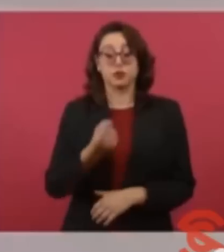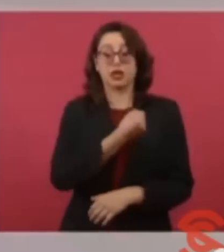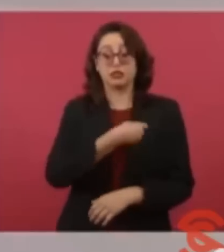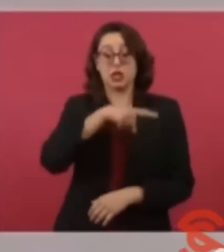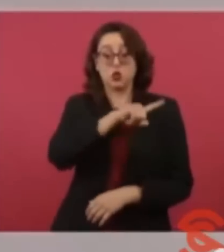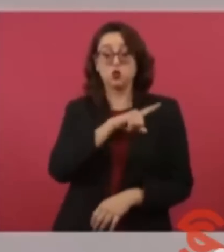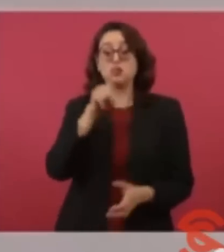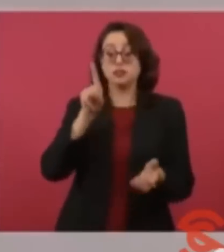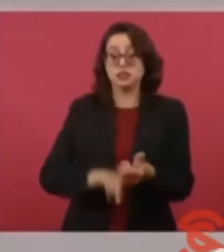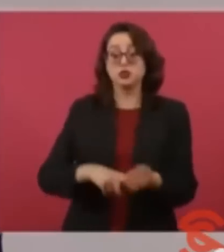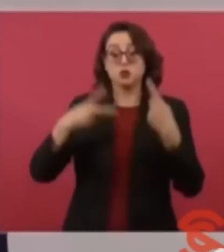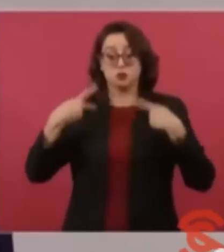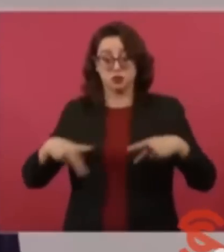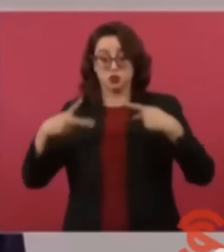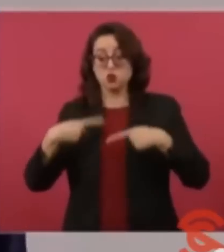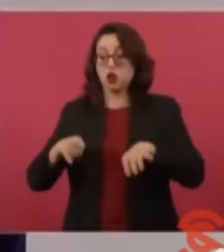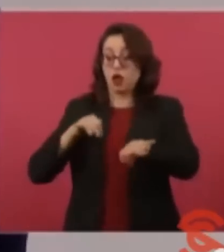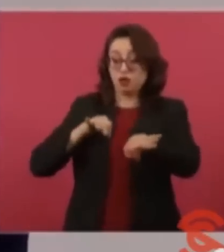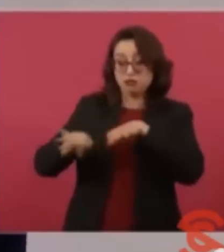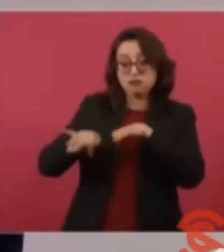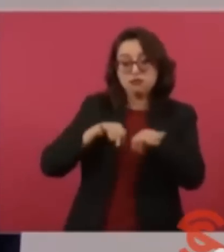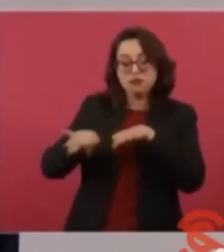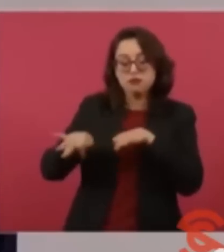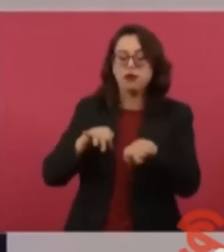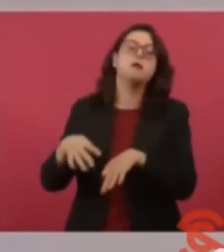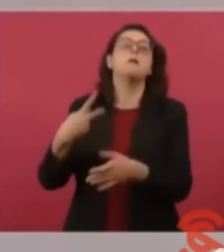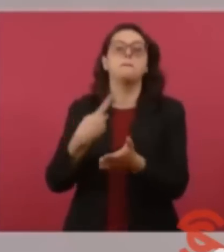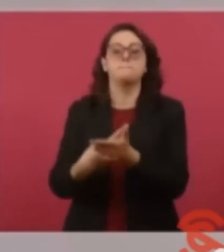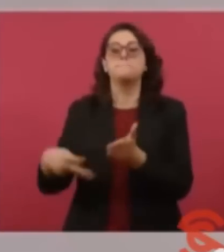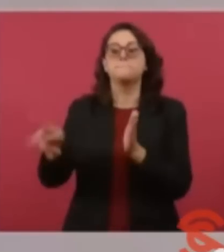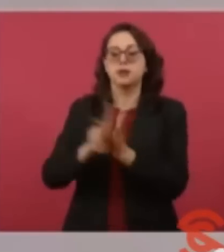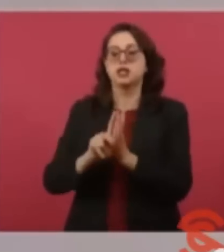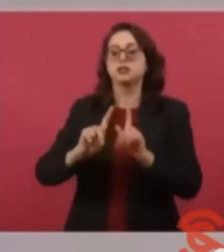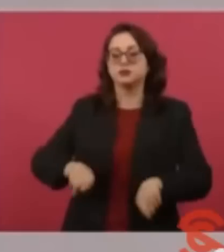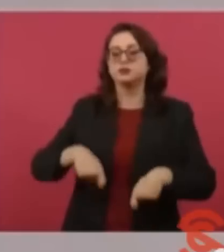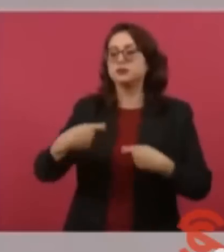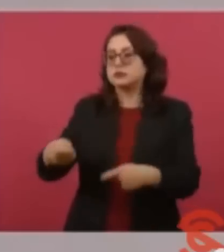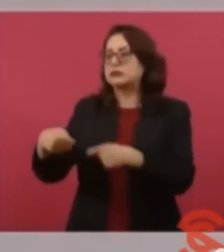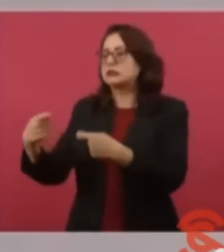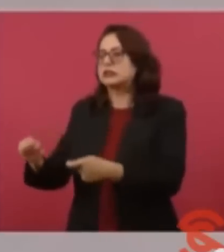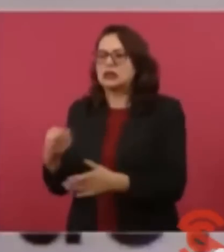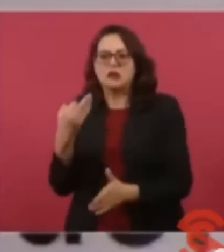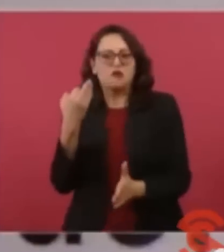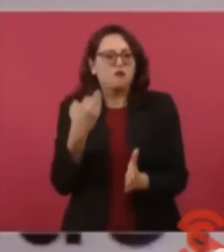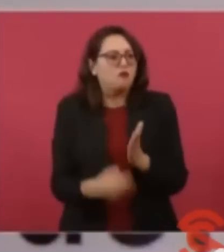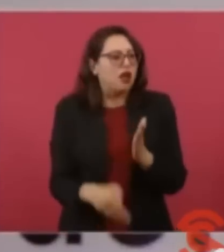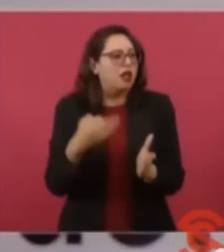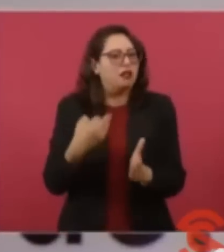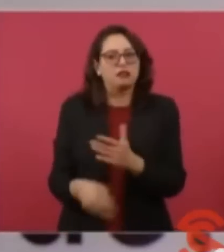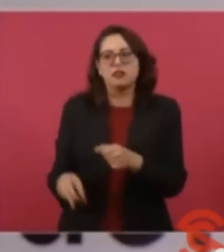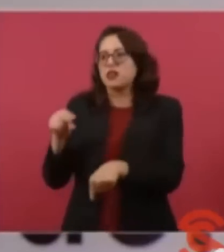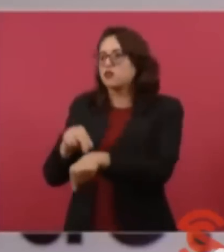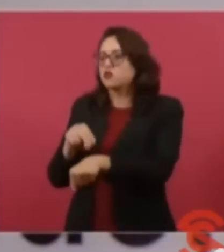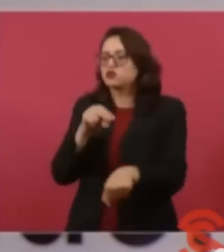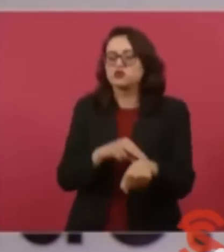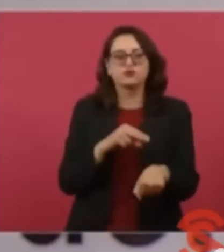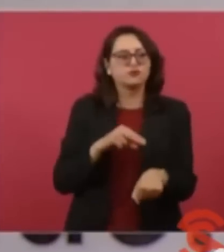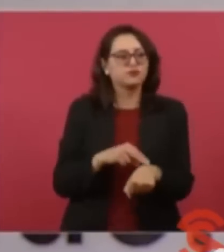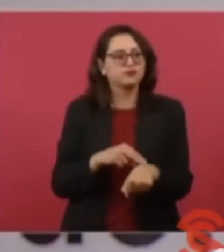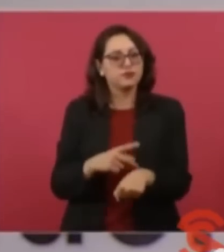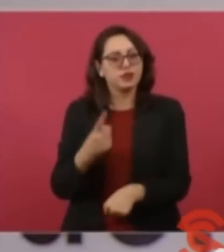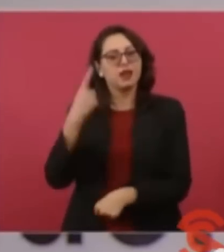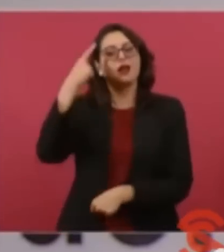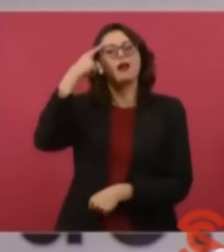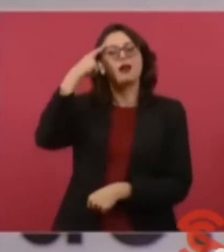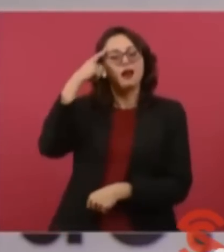salud. Estamos contratando a médicos jubilados del IMSS y de otras instituciones